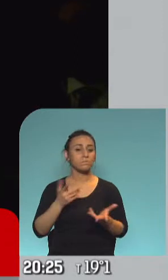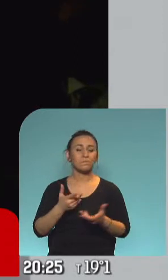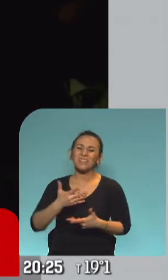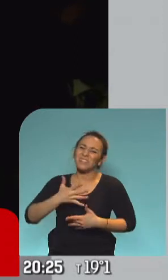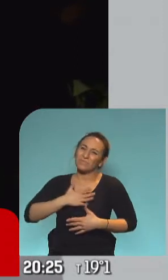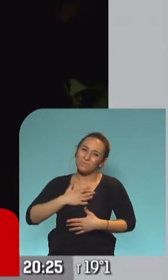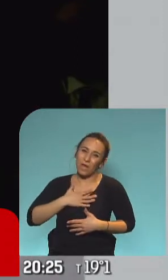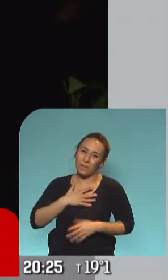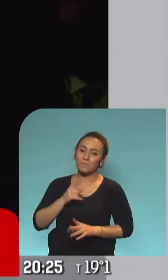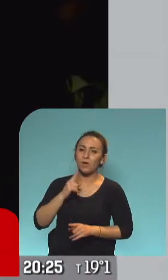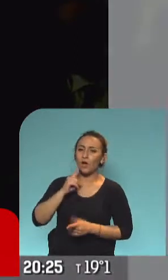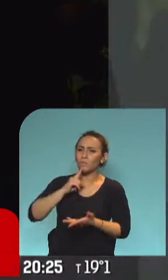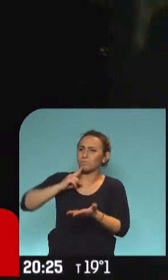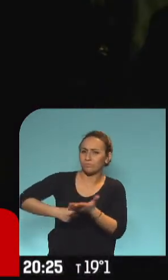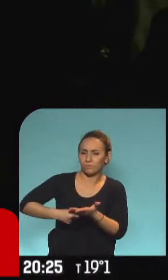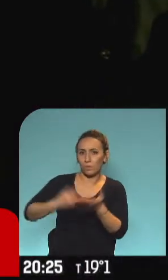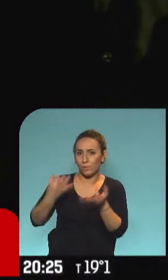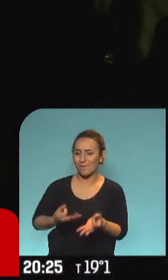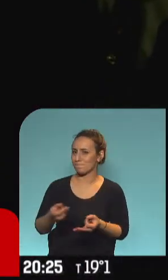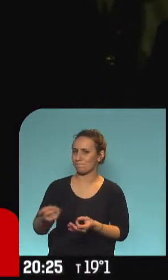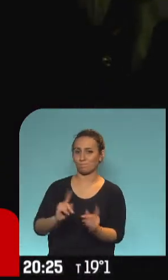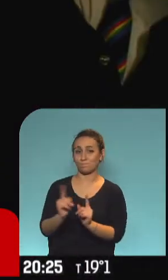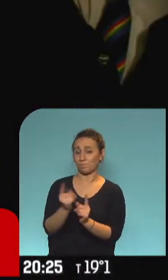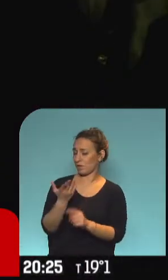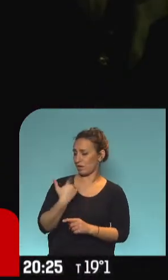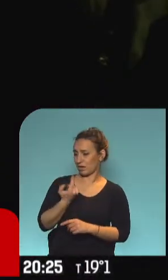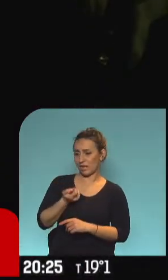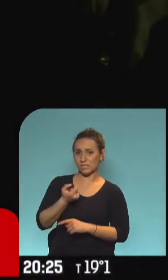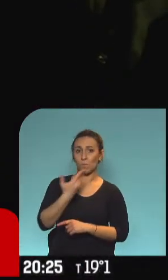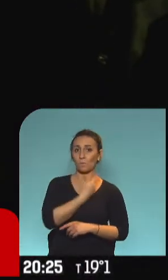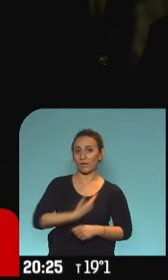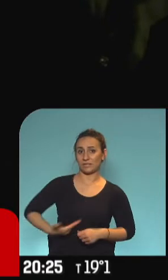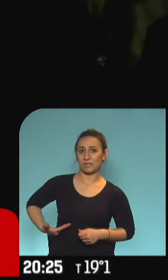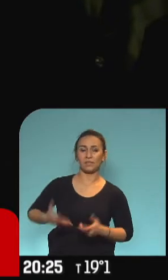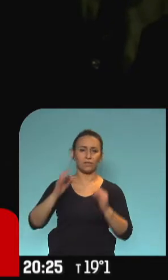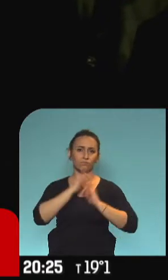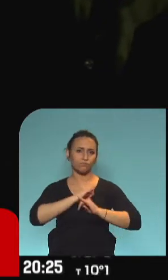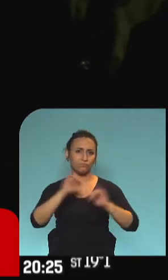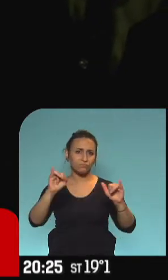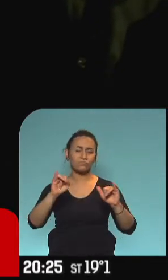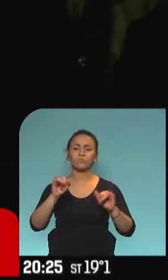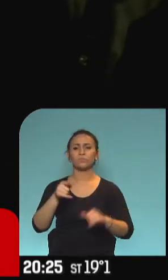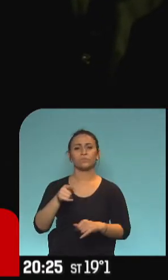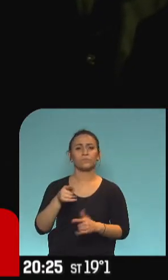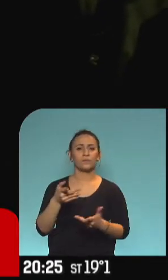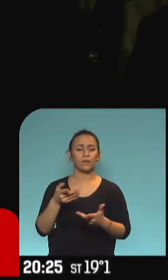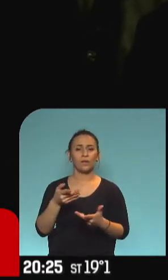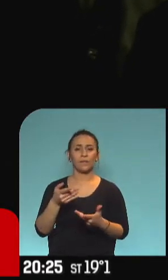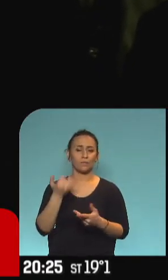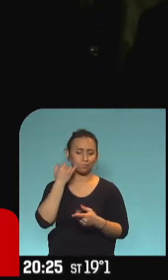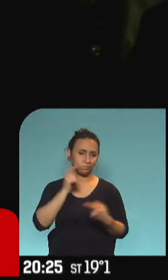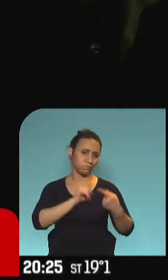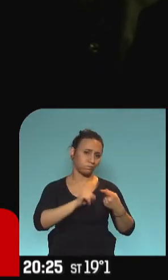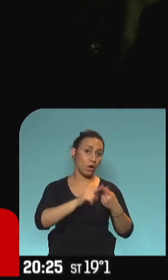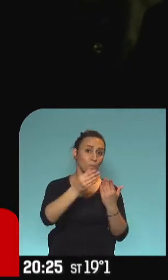buena decisión. Que luego de haber escuchado recién al presidente de la Nación, de venir hablando con el ministerio